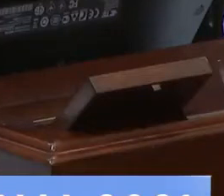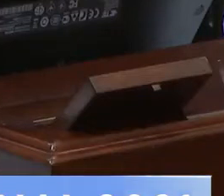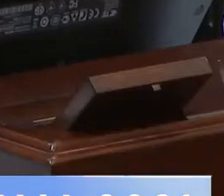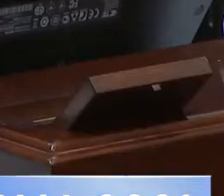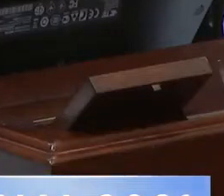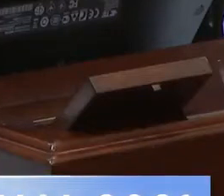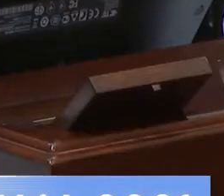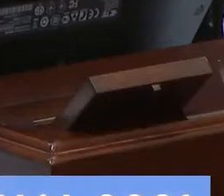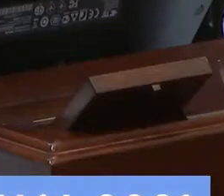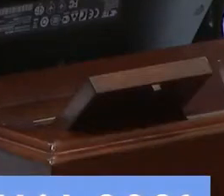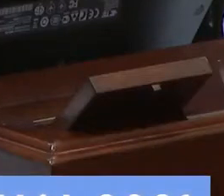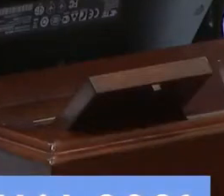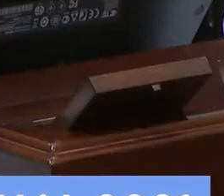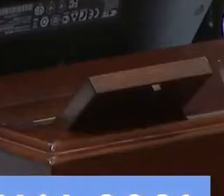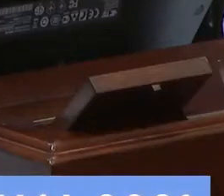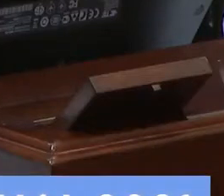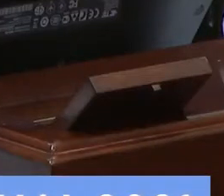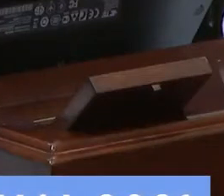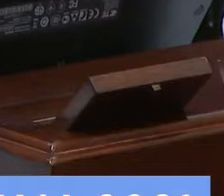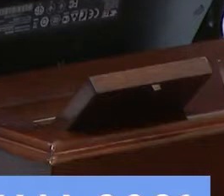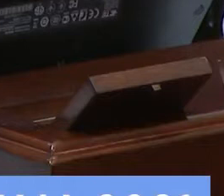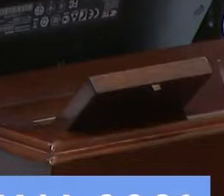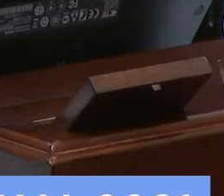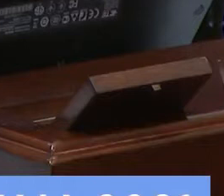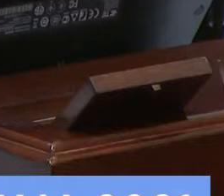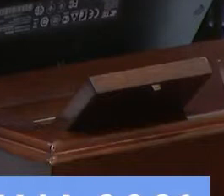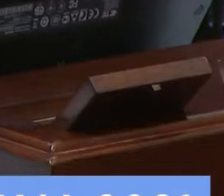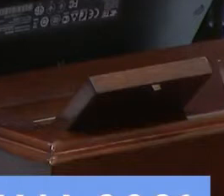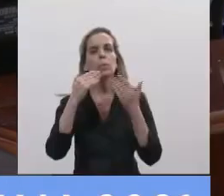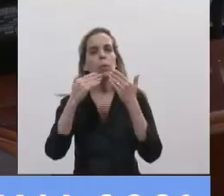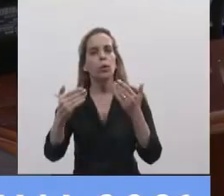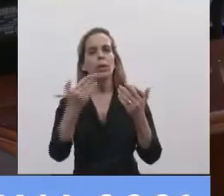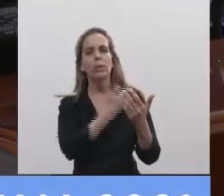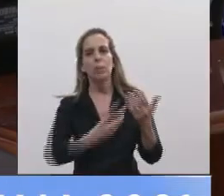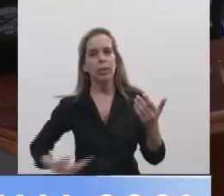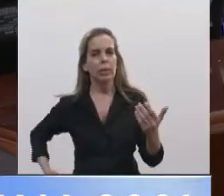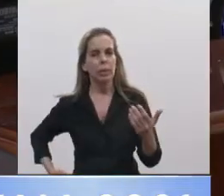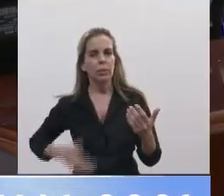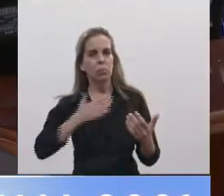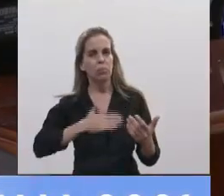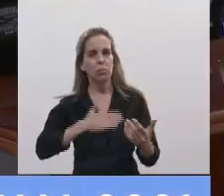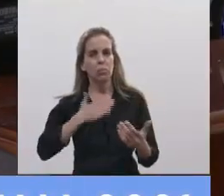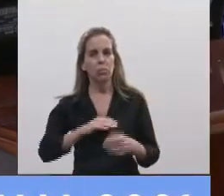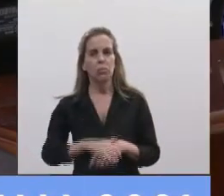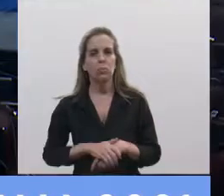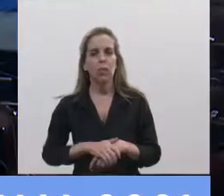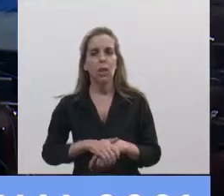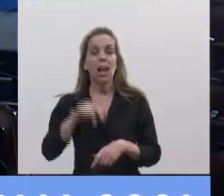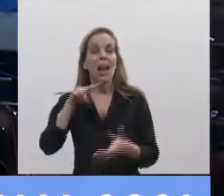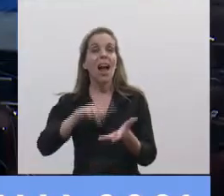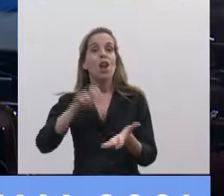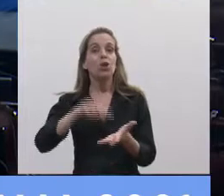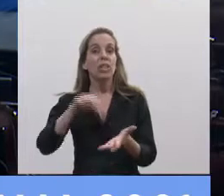Gracias, señor presidente. Un gusto, como siempre. Nada más que la noticia del día de